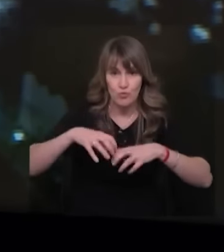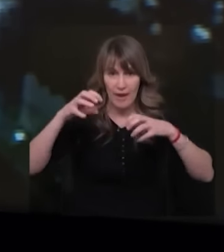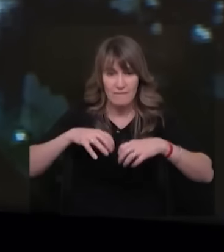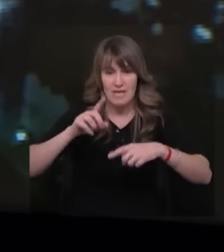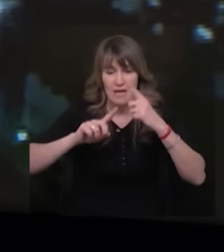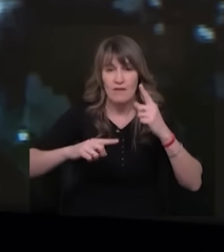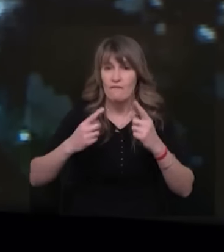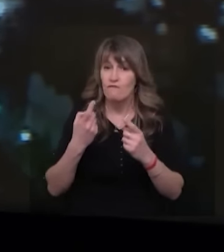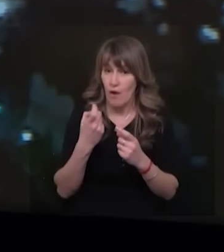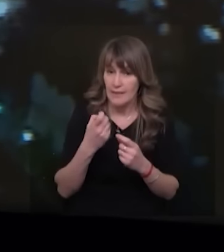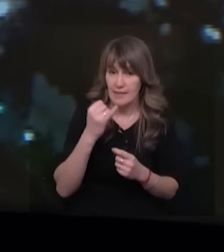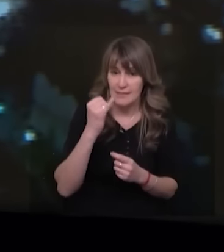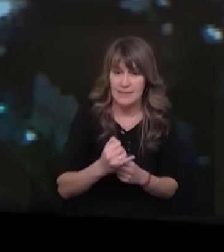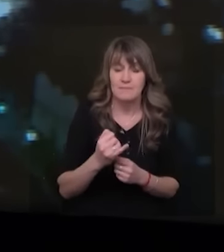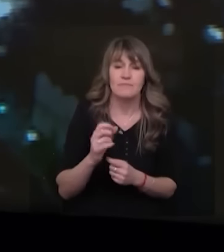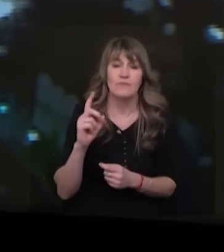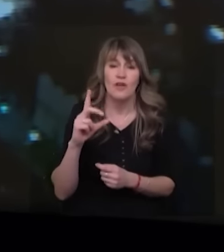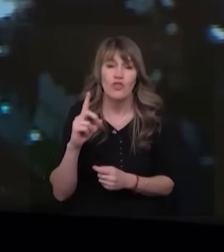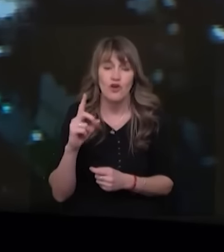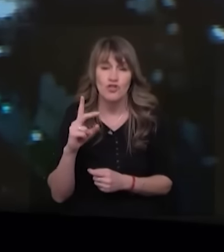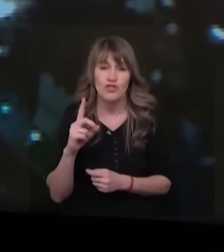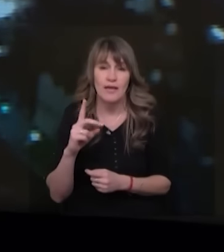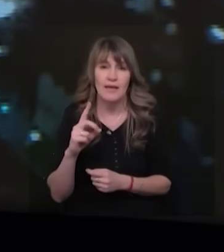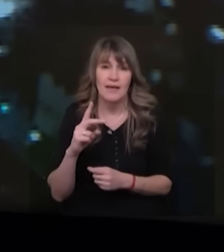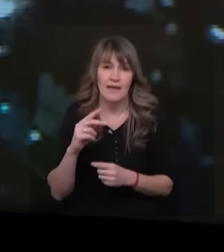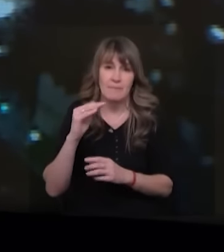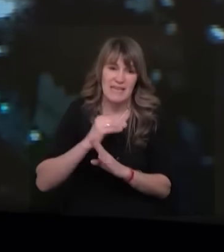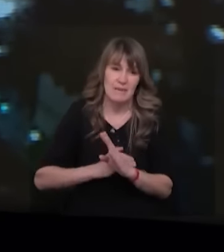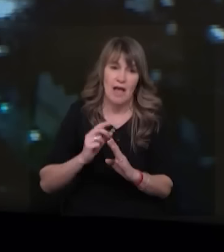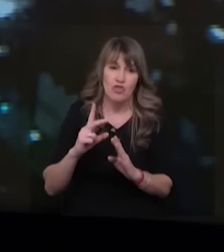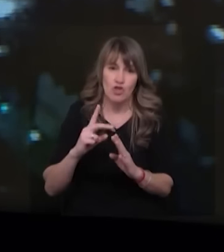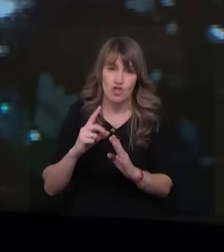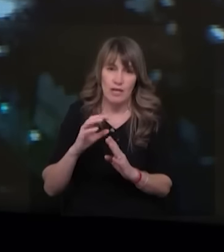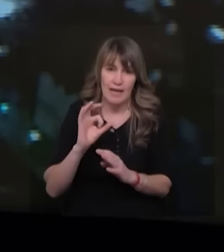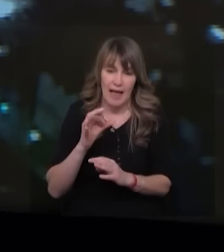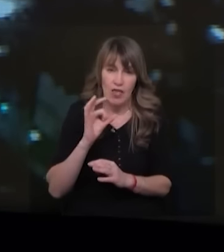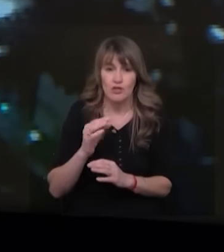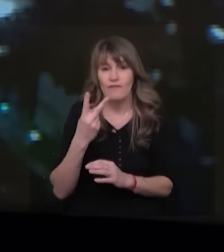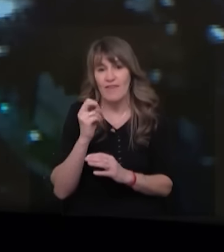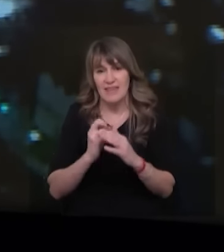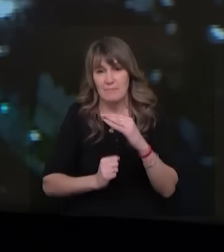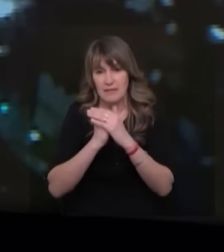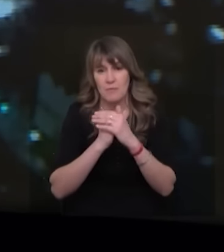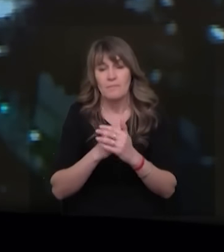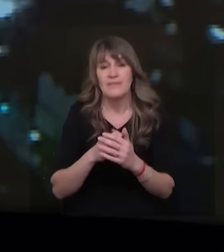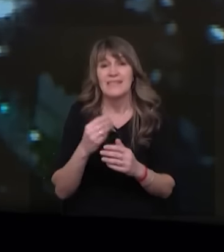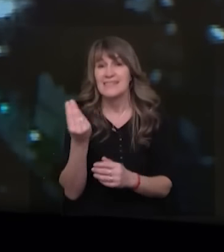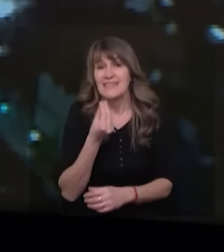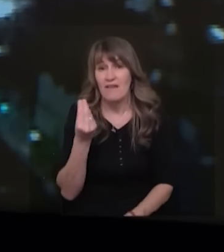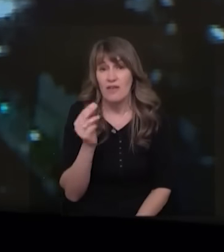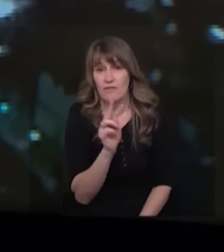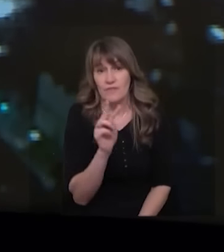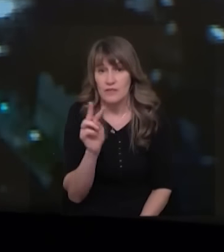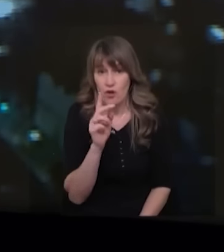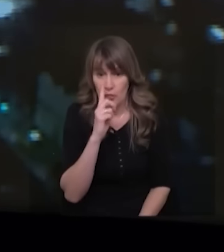fuertes una mínima de 12 gros y una máxima de 20 y esto avanza ya hacia el fin de semana porque el sábado 22 de junio en Montevideo y el